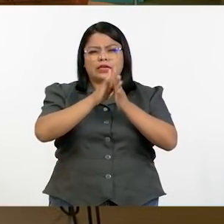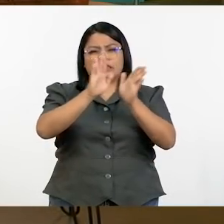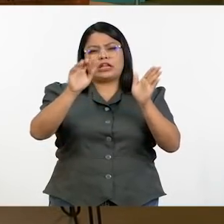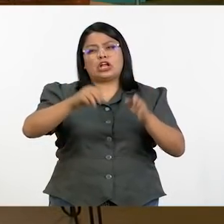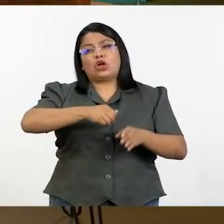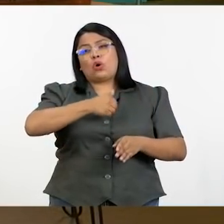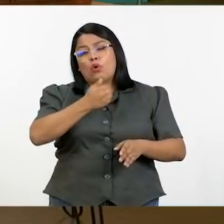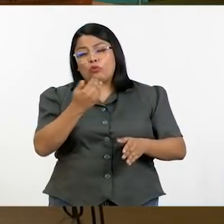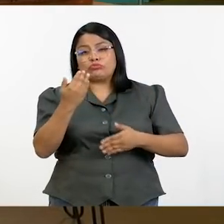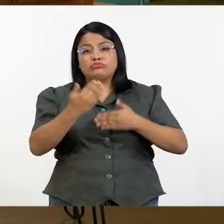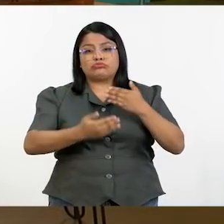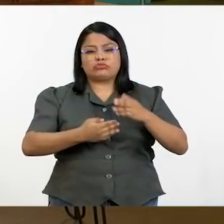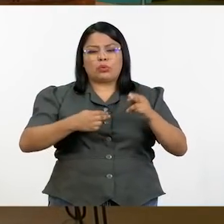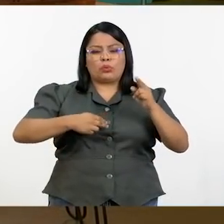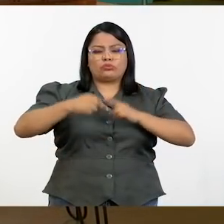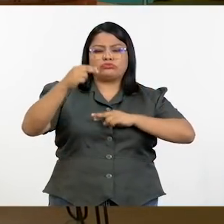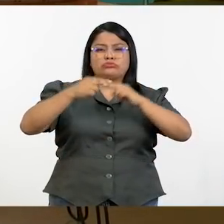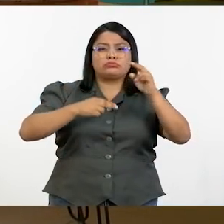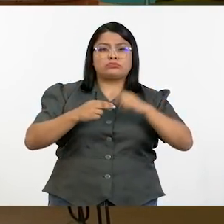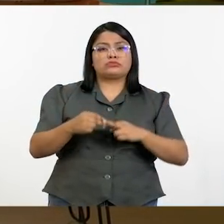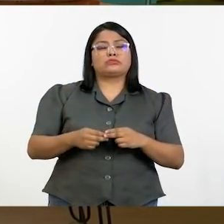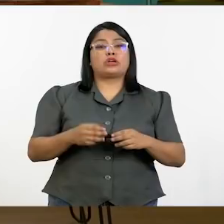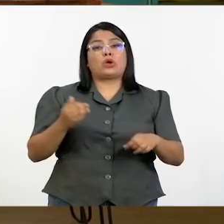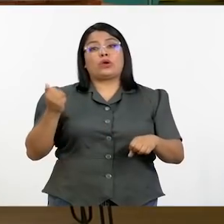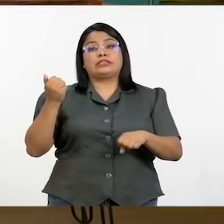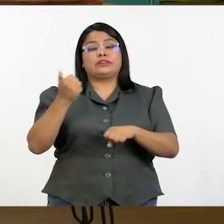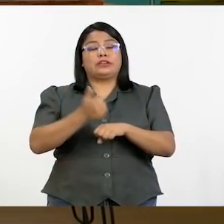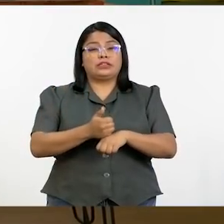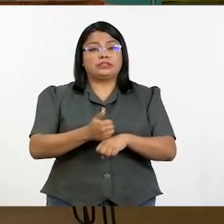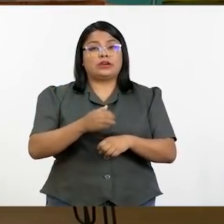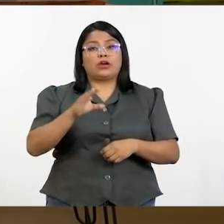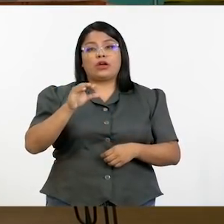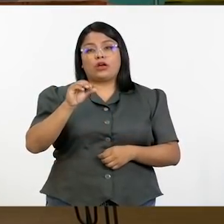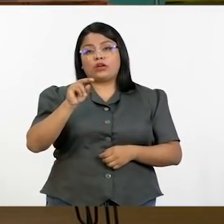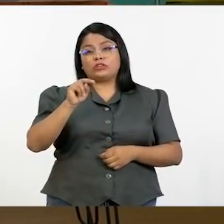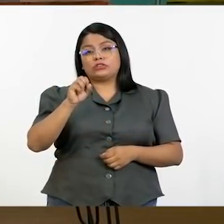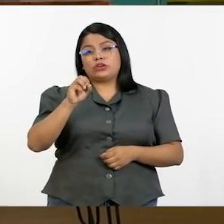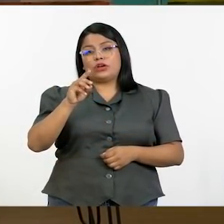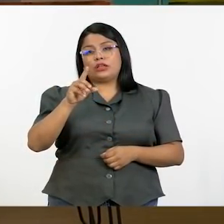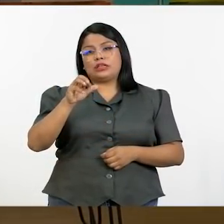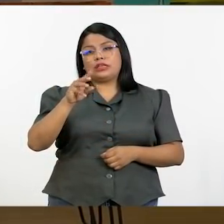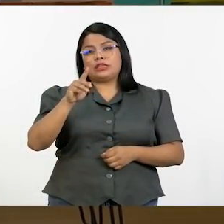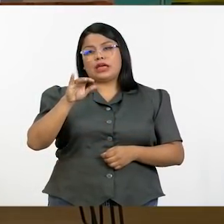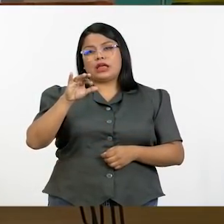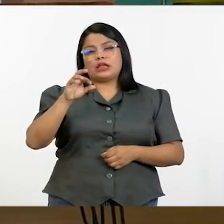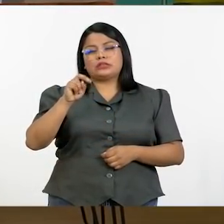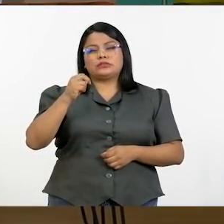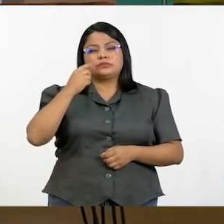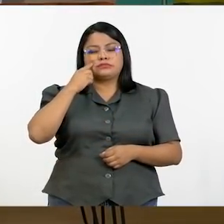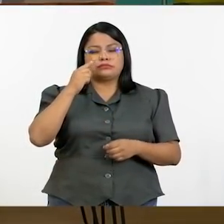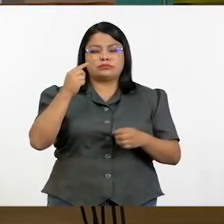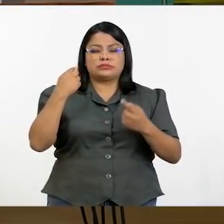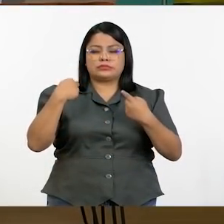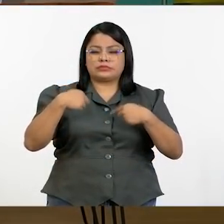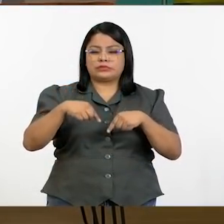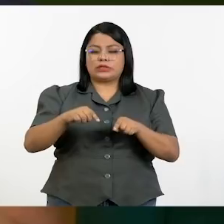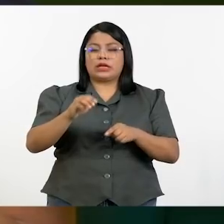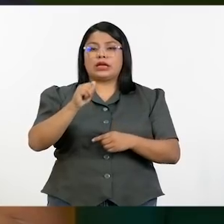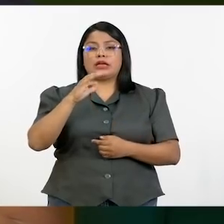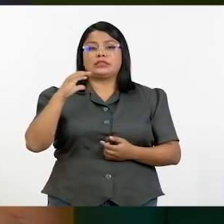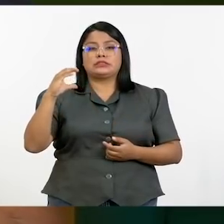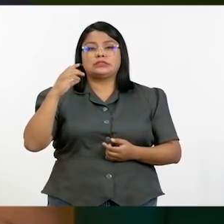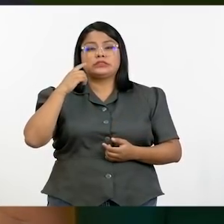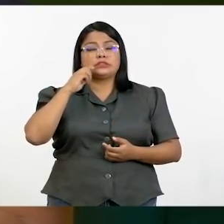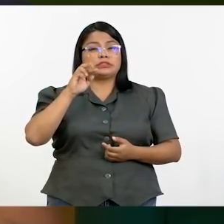acerca de las otras etapas? La etapa de construcción y la etapa de consolidación. Como recordamos, la secuencia ACC